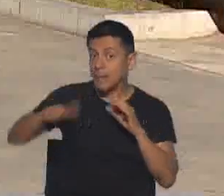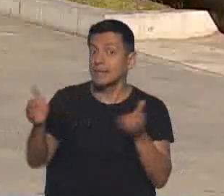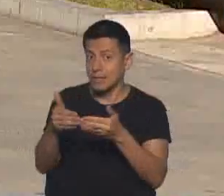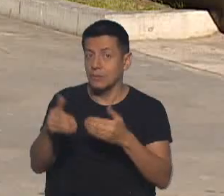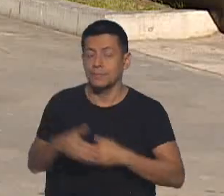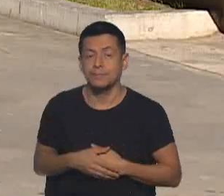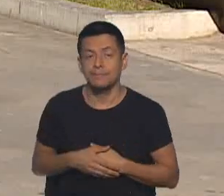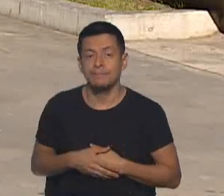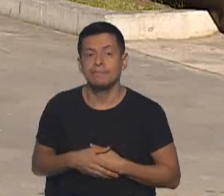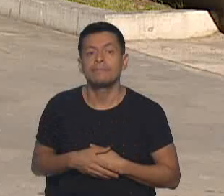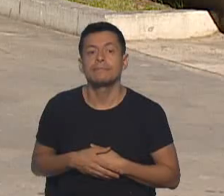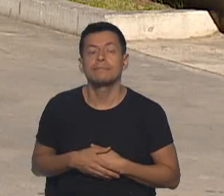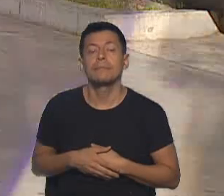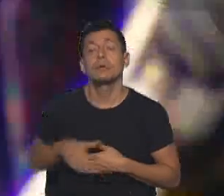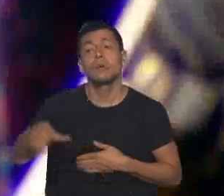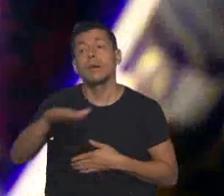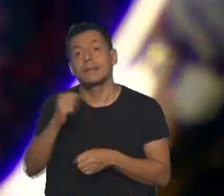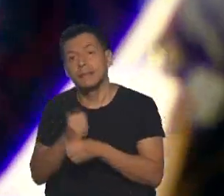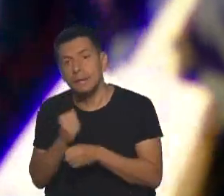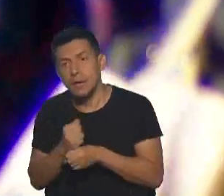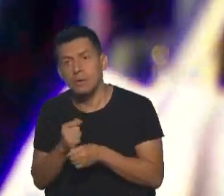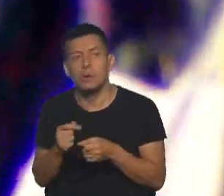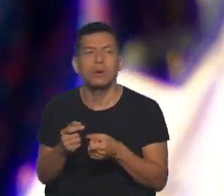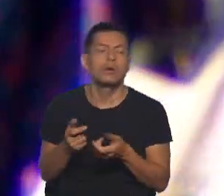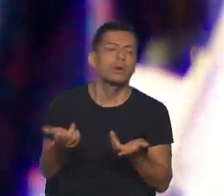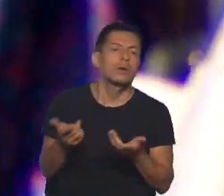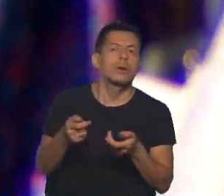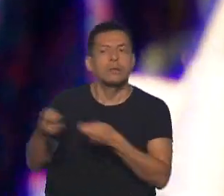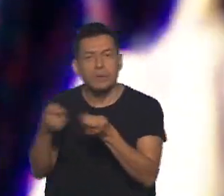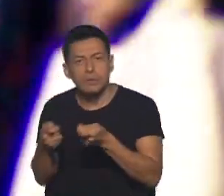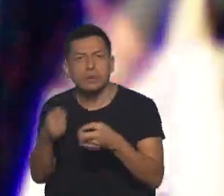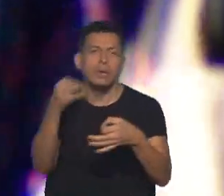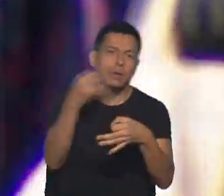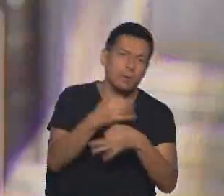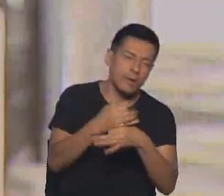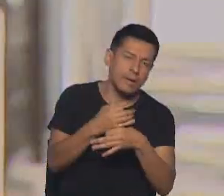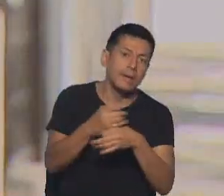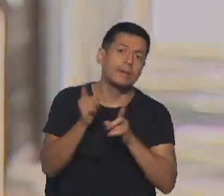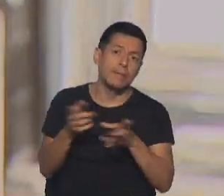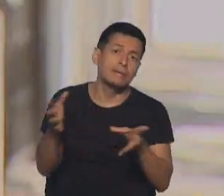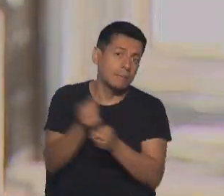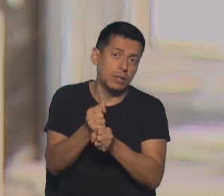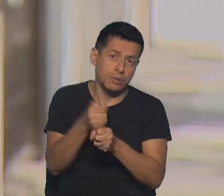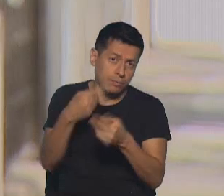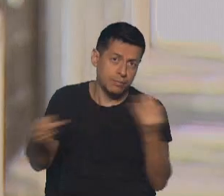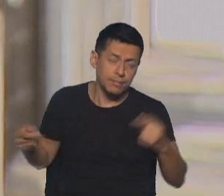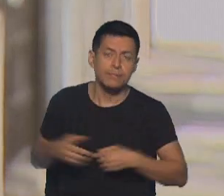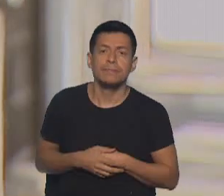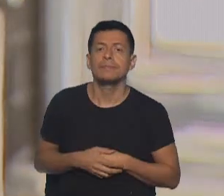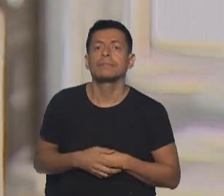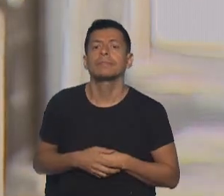cerrados. Y eso incluye lugares de trabajo, incluye comercios, incluye escuelas e incluye transportes. Es decir, la